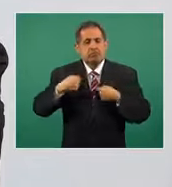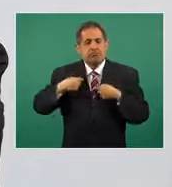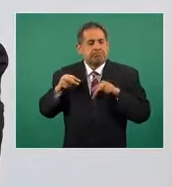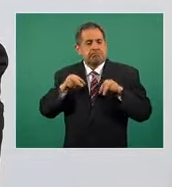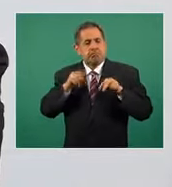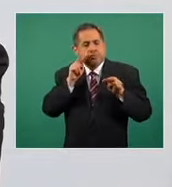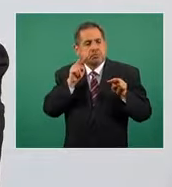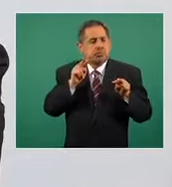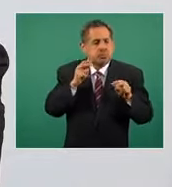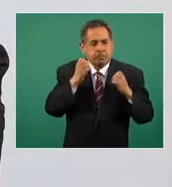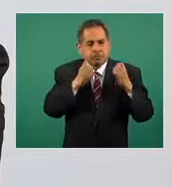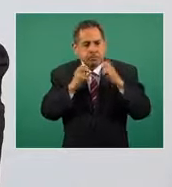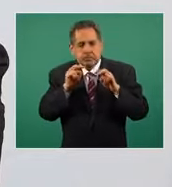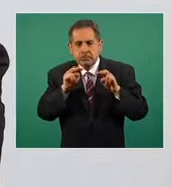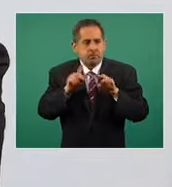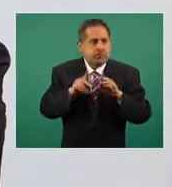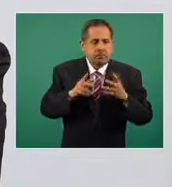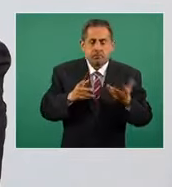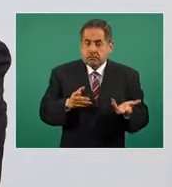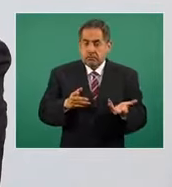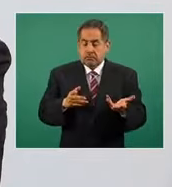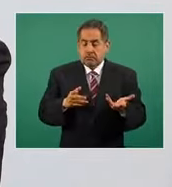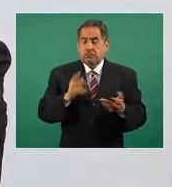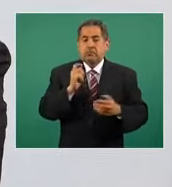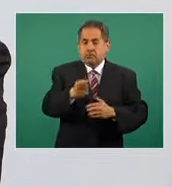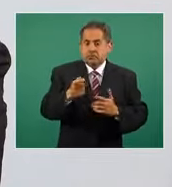observadores. Y cuando